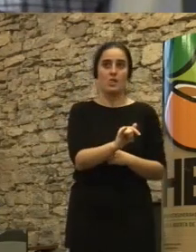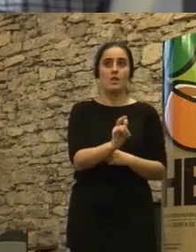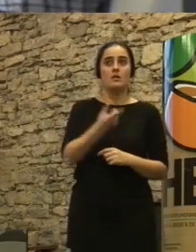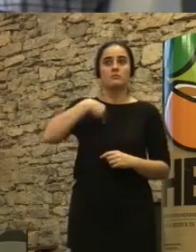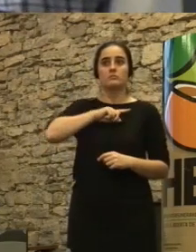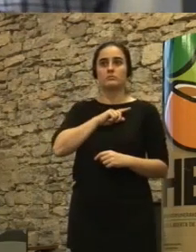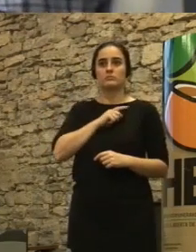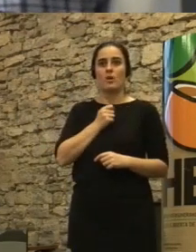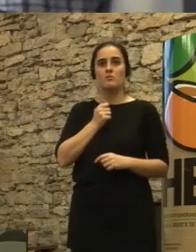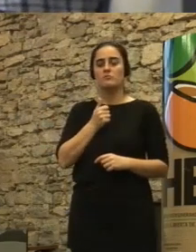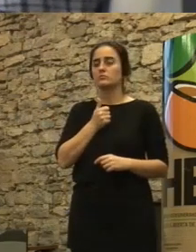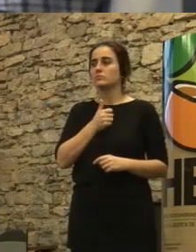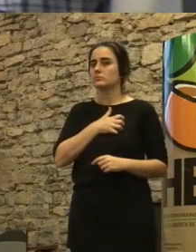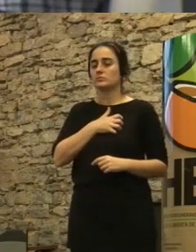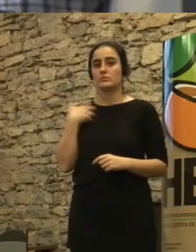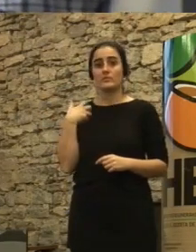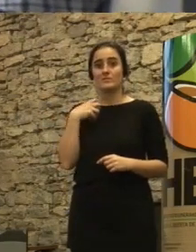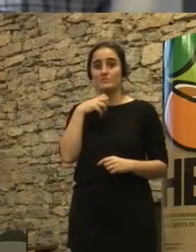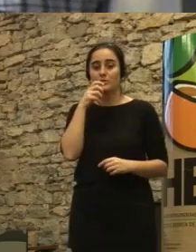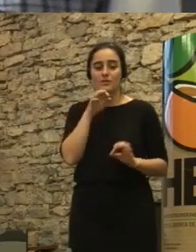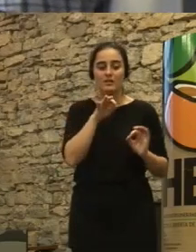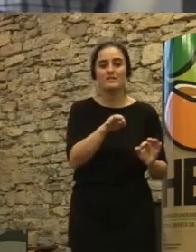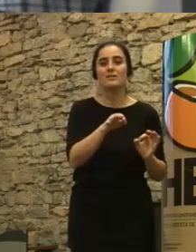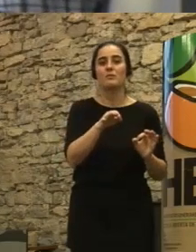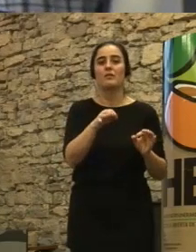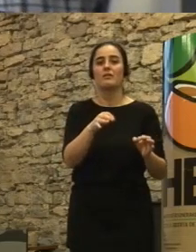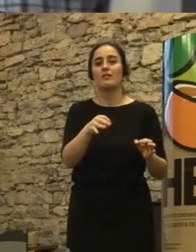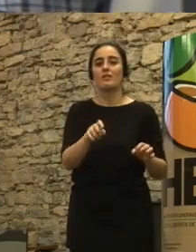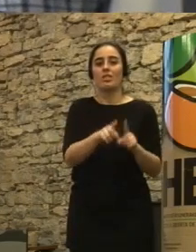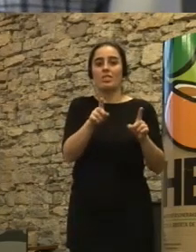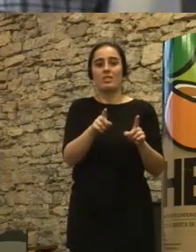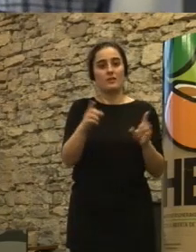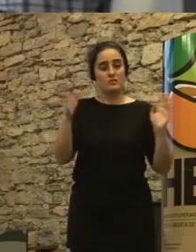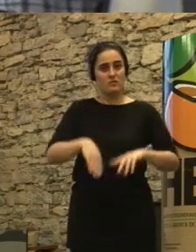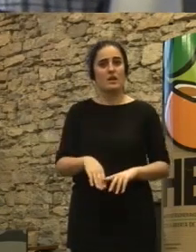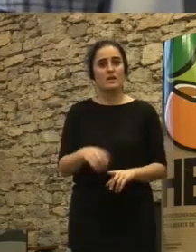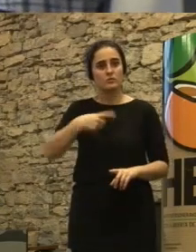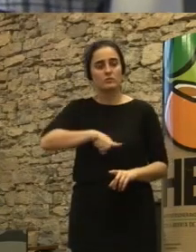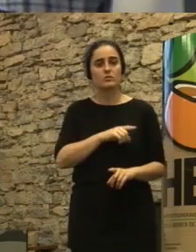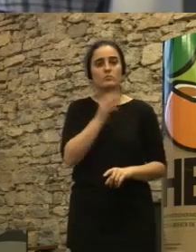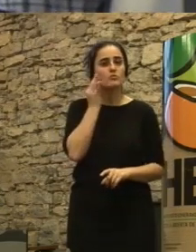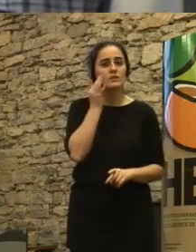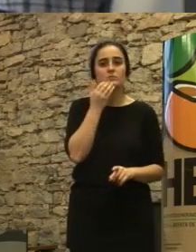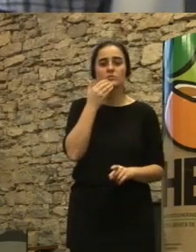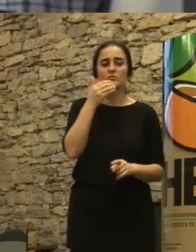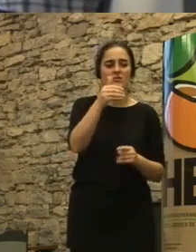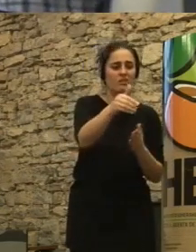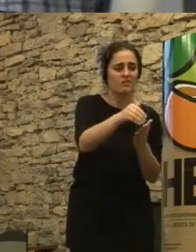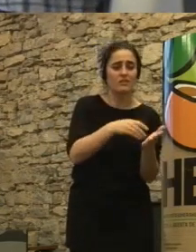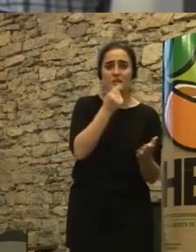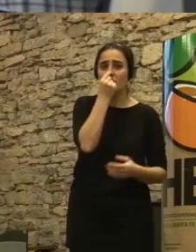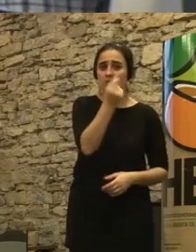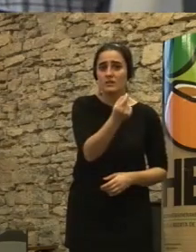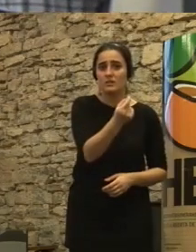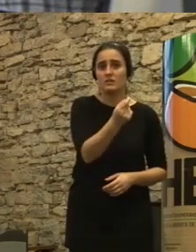eso es muy sangrante. Que esas cosas no se tengan en cuenta es muy sangrante. Que haya mujeres que cobren las miserias que cobran.